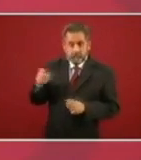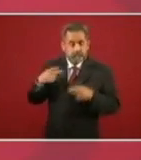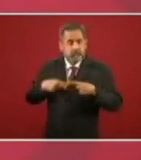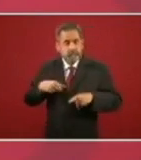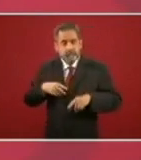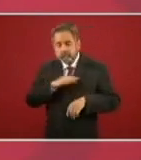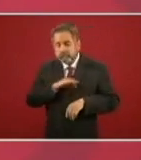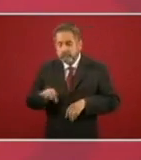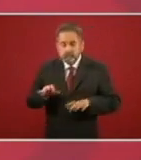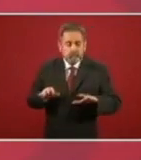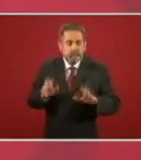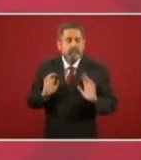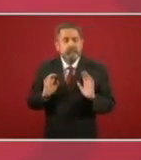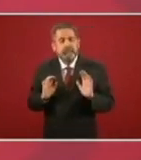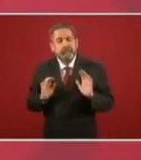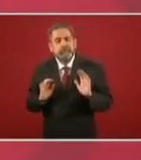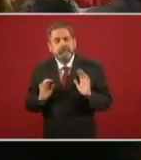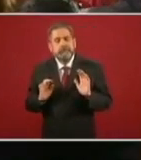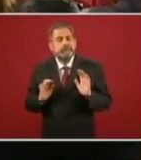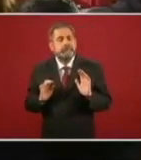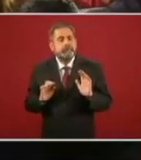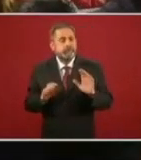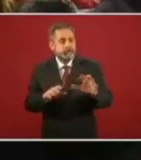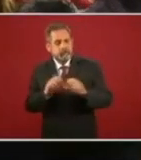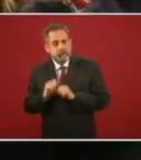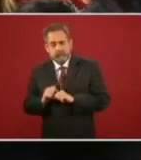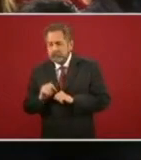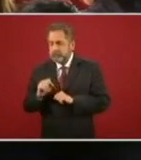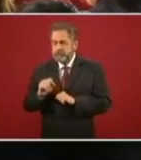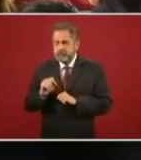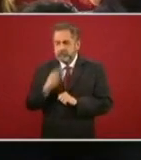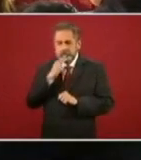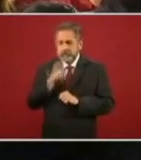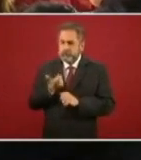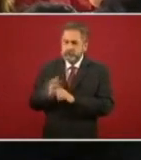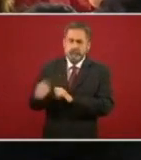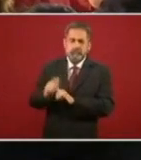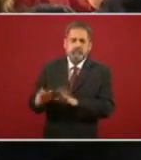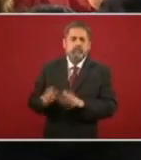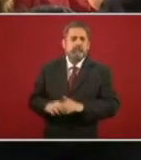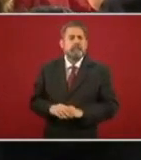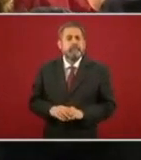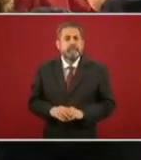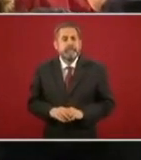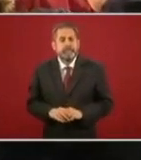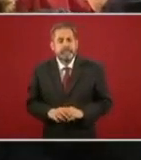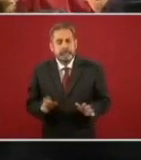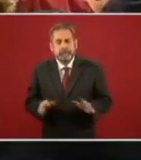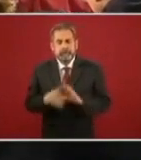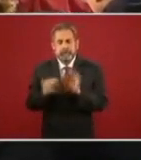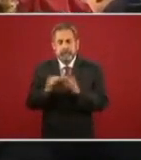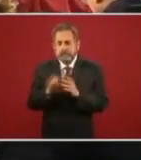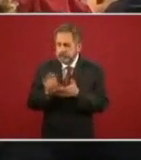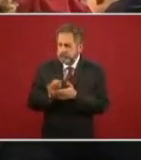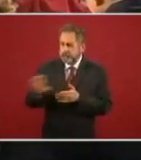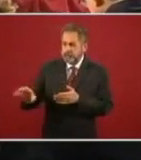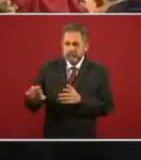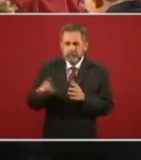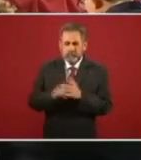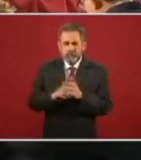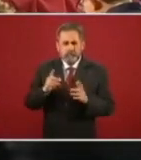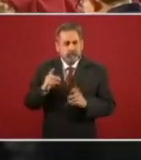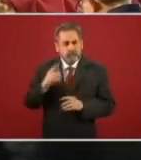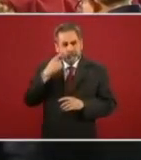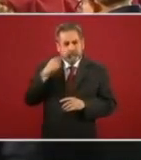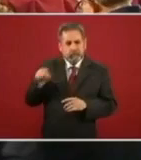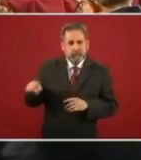puedan disponer, y eso se va a analizar y aquí se resuelve, que puedan disponer de determinadas